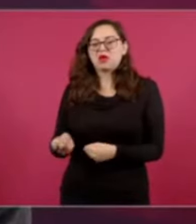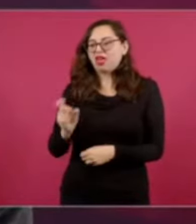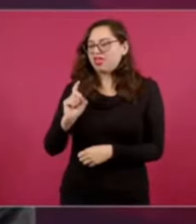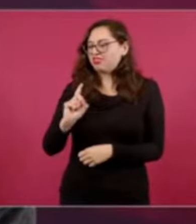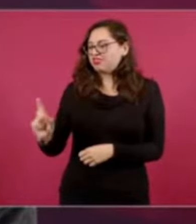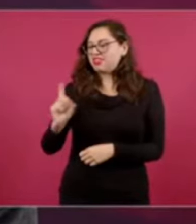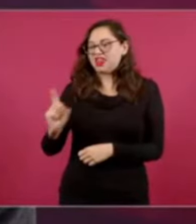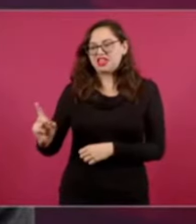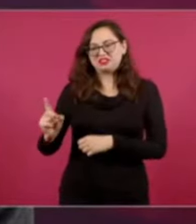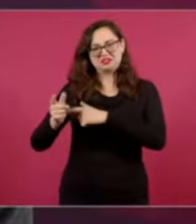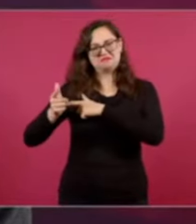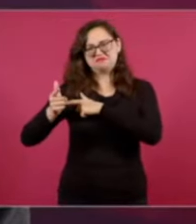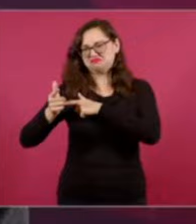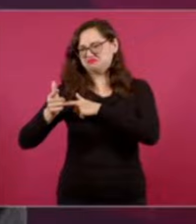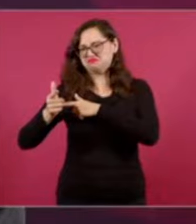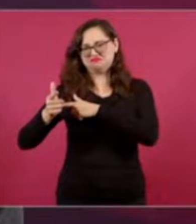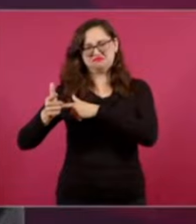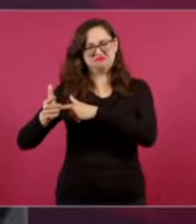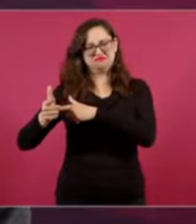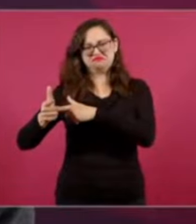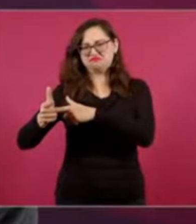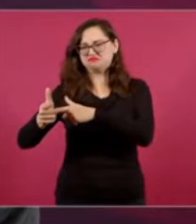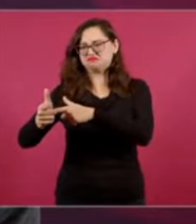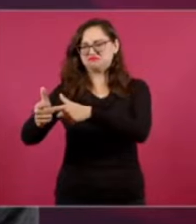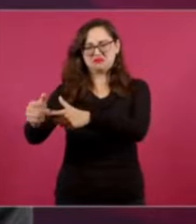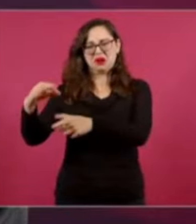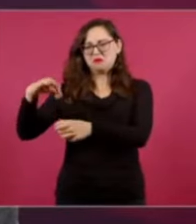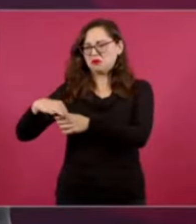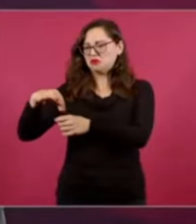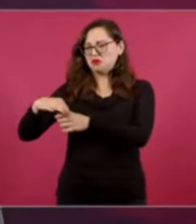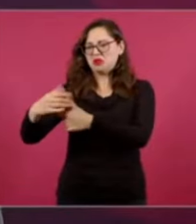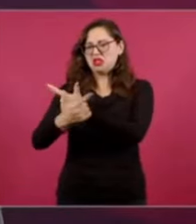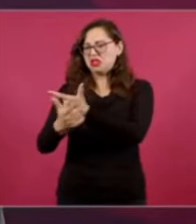hubiesen continuado sin problema, con elecciones limpias, libres.